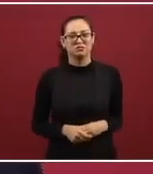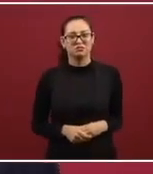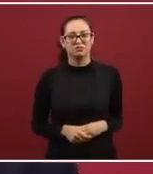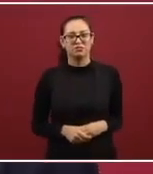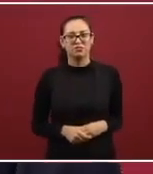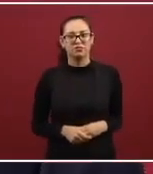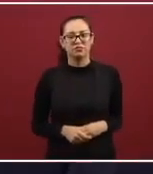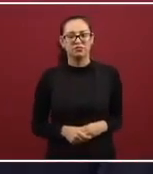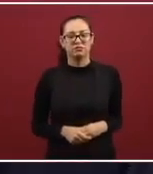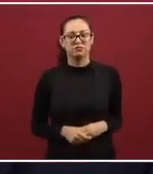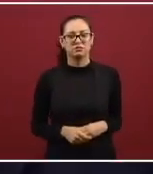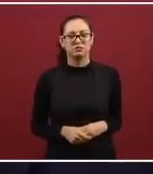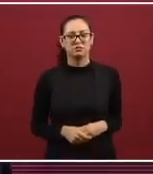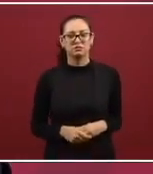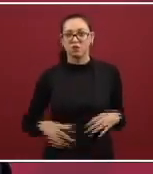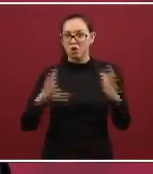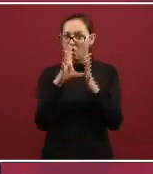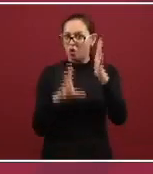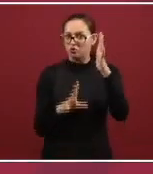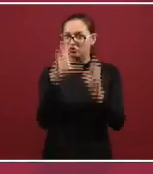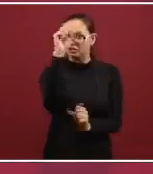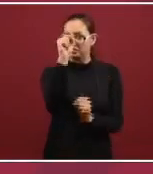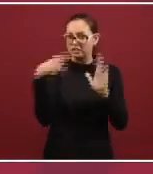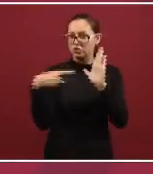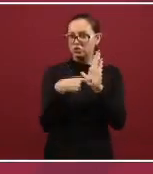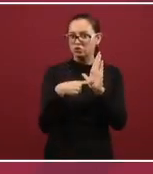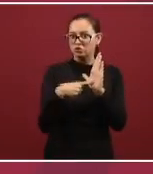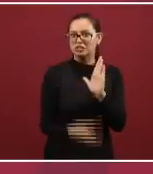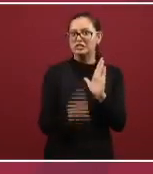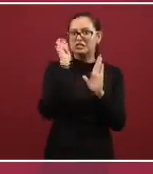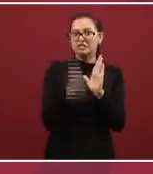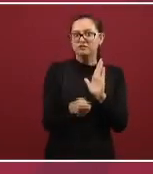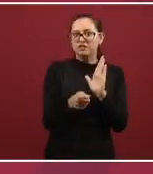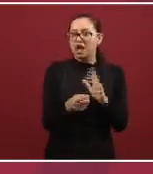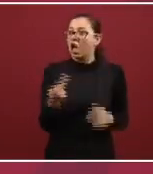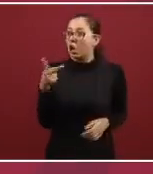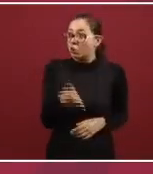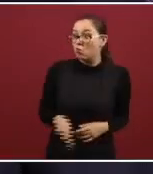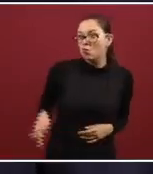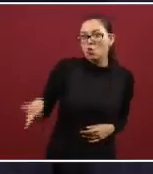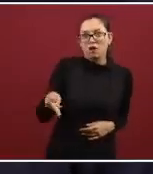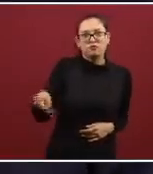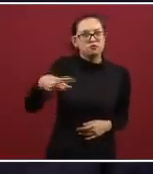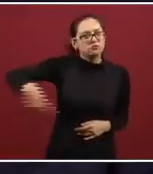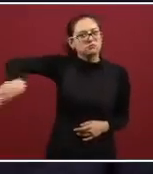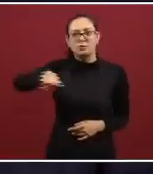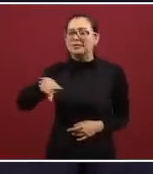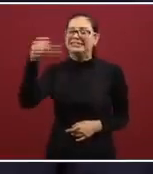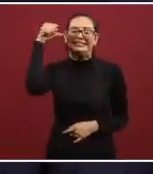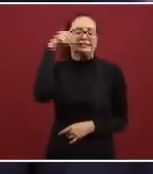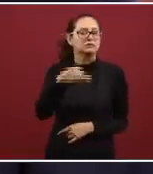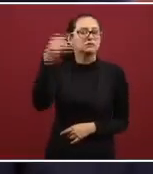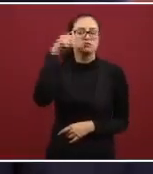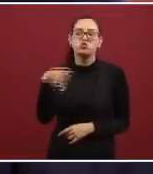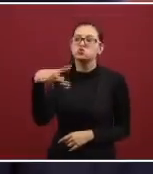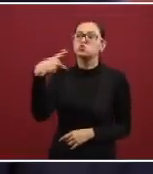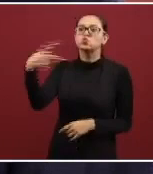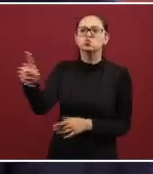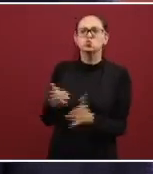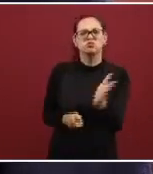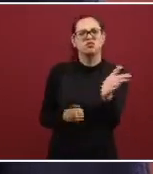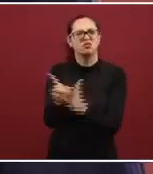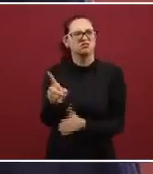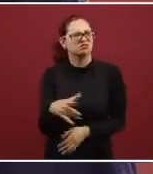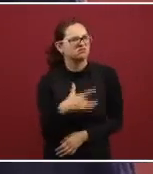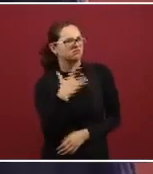de acuerdo a la Constitución, el pueblo tiene en todo momento el derecho de cambiar la